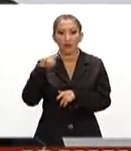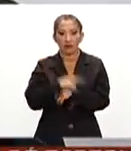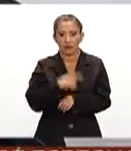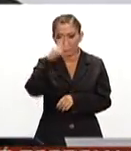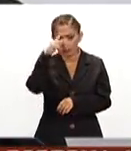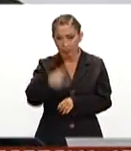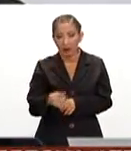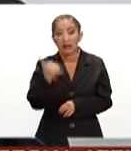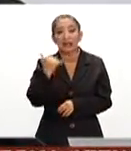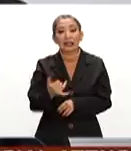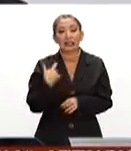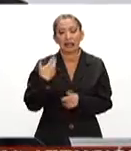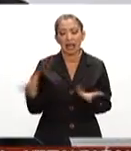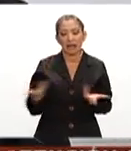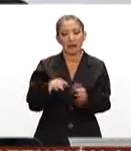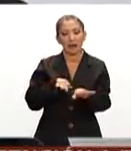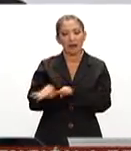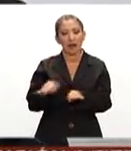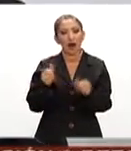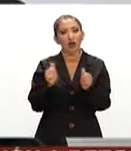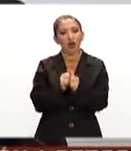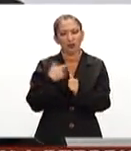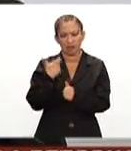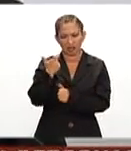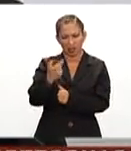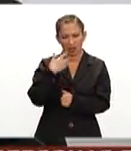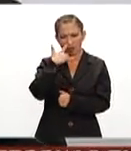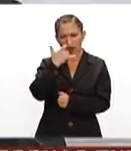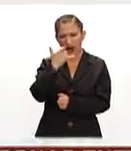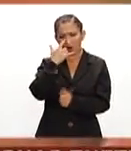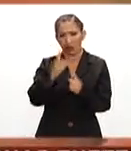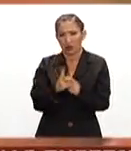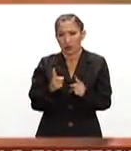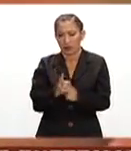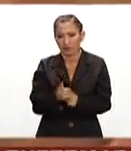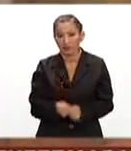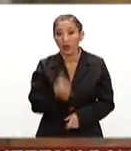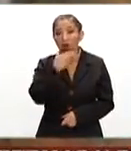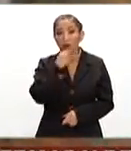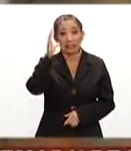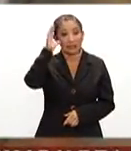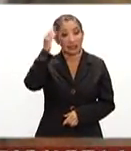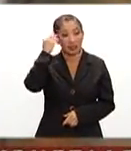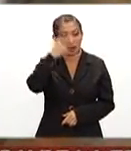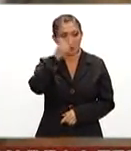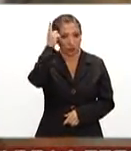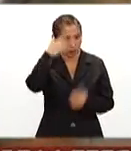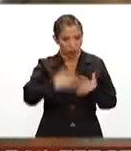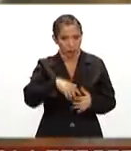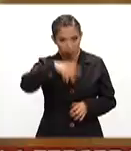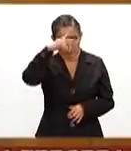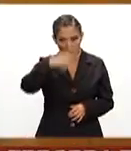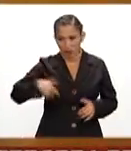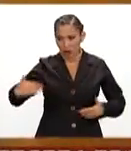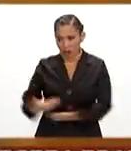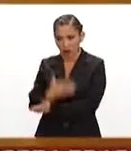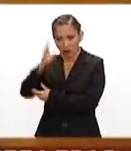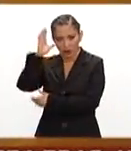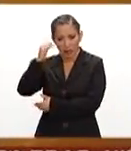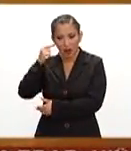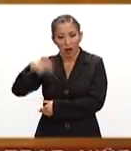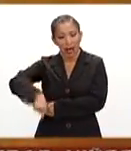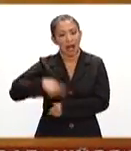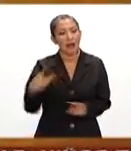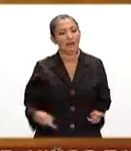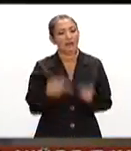aérea y operaciones con recursos de procedencia ilícita. Shenley Llegón es un empresario mexicano de origen chino acusado por